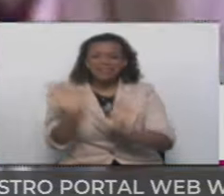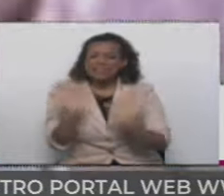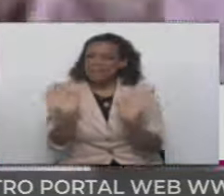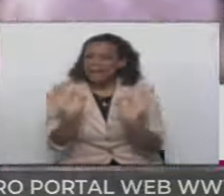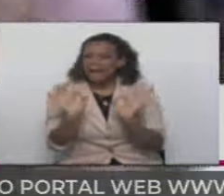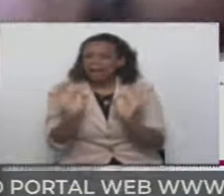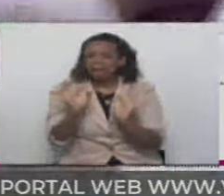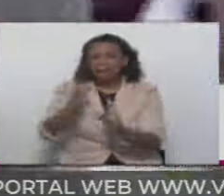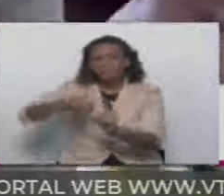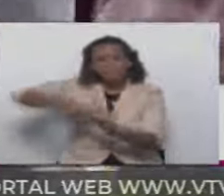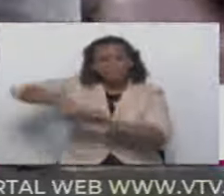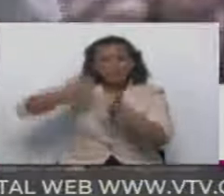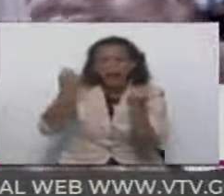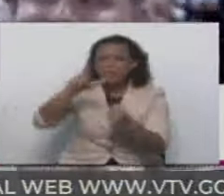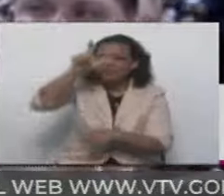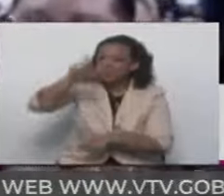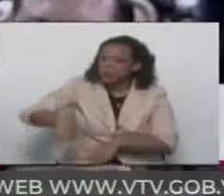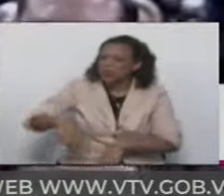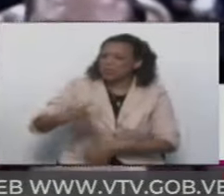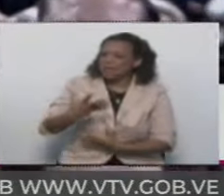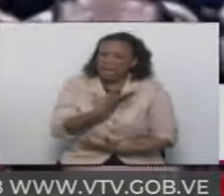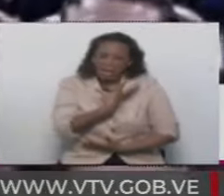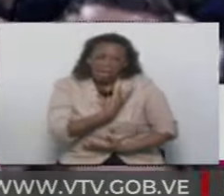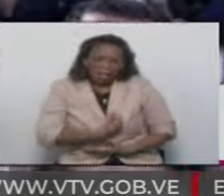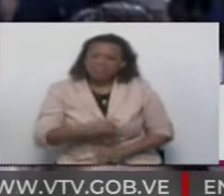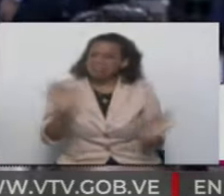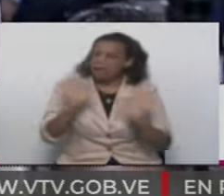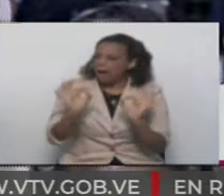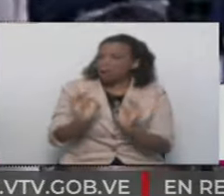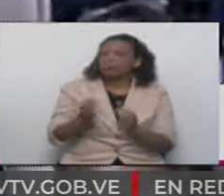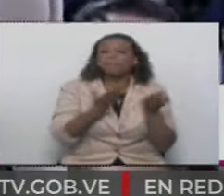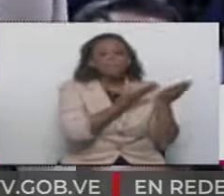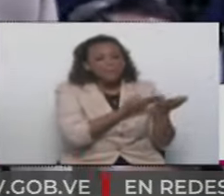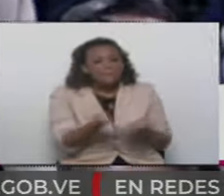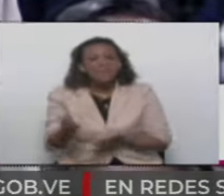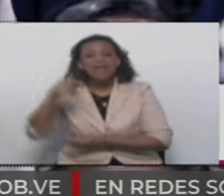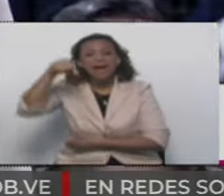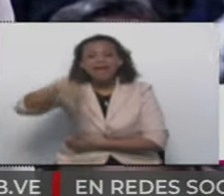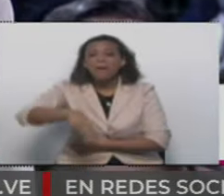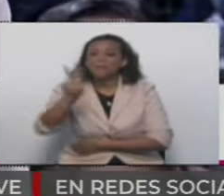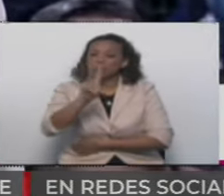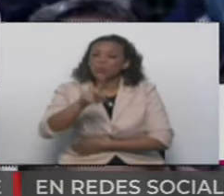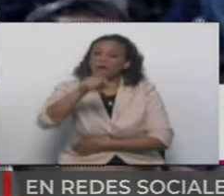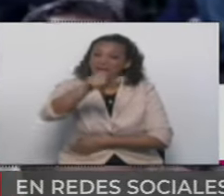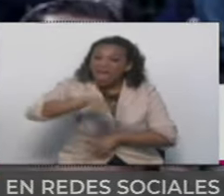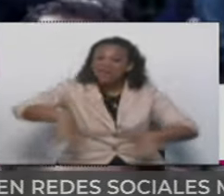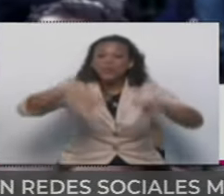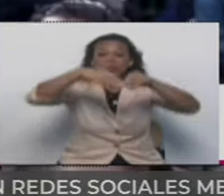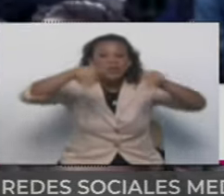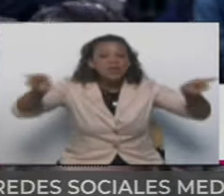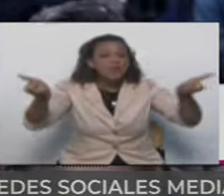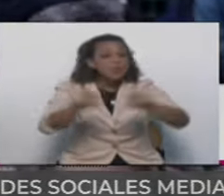hará daño. Bienvenido, Boni, siempre a tu patria. Esta es tu tierra.